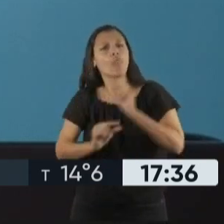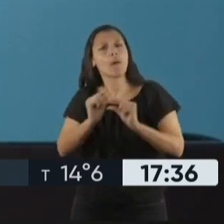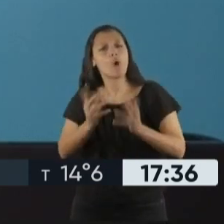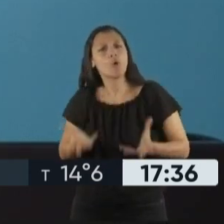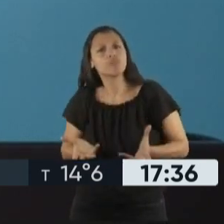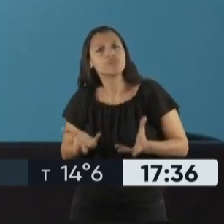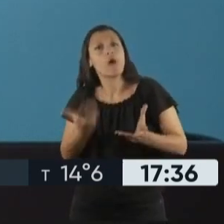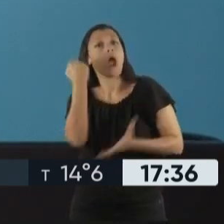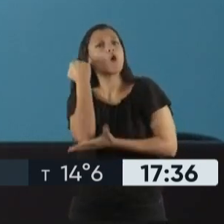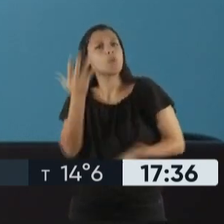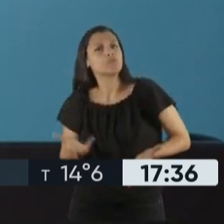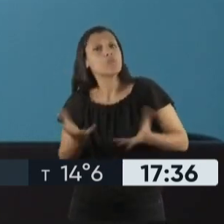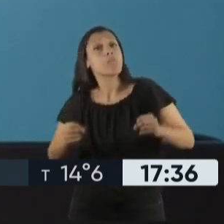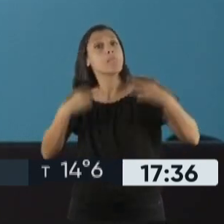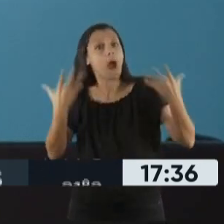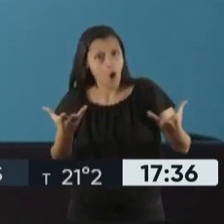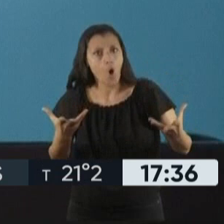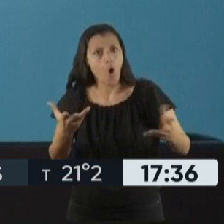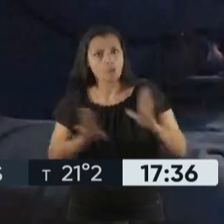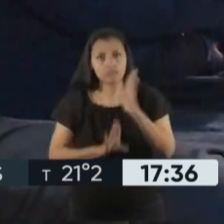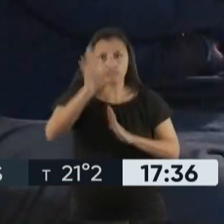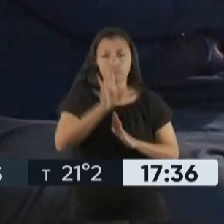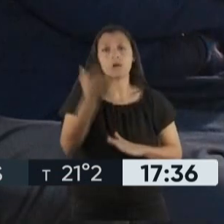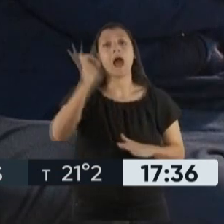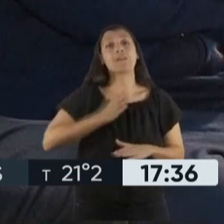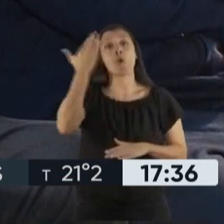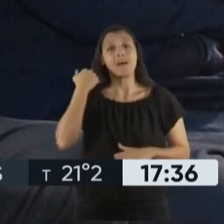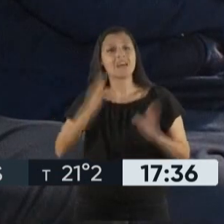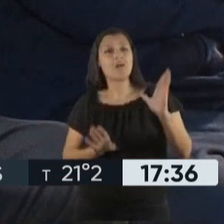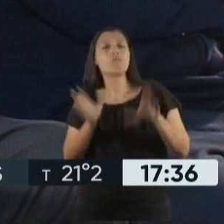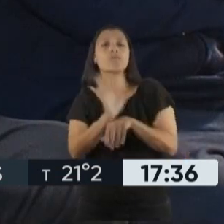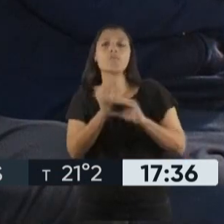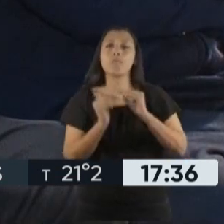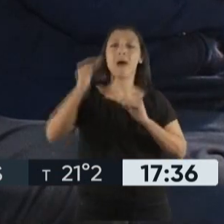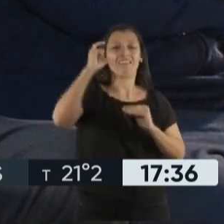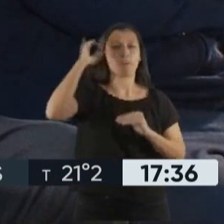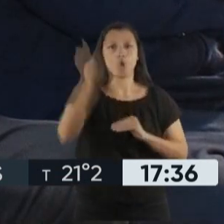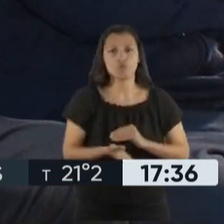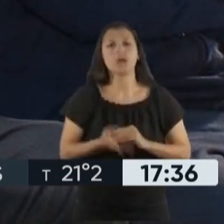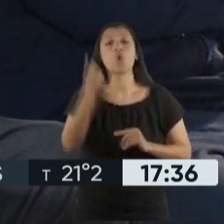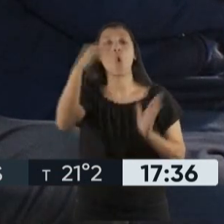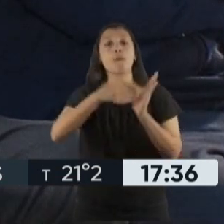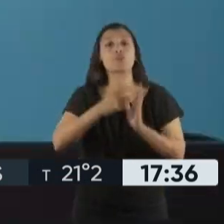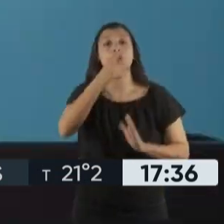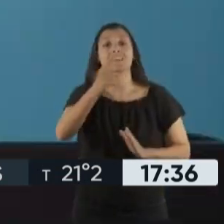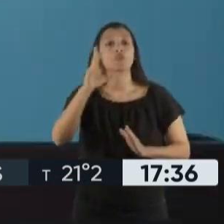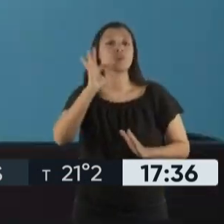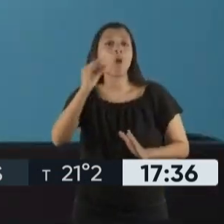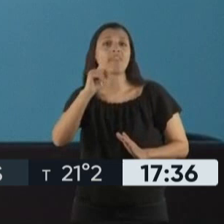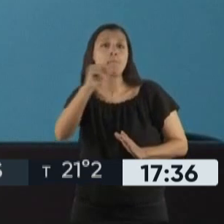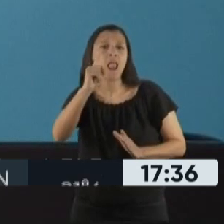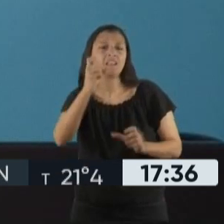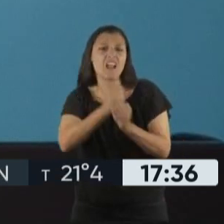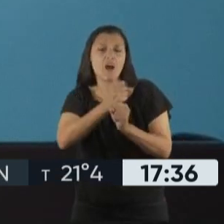económica fuerte. El producto el año pasado creció más de 10%, se crearon aproximadamente 1.150.000 puestos de